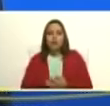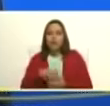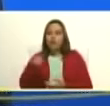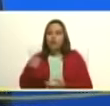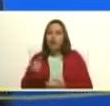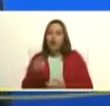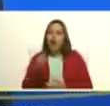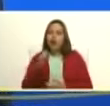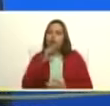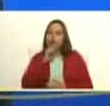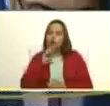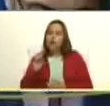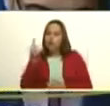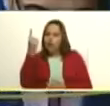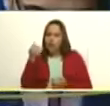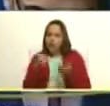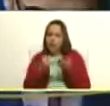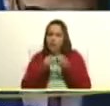primer Lotartaro?